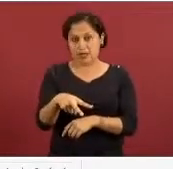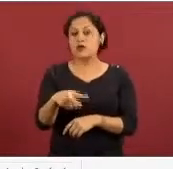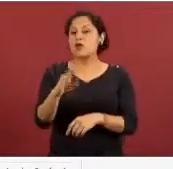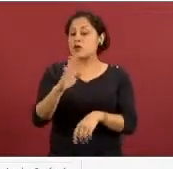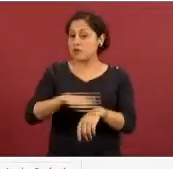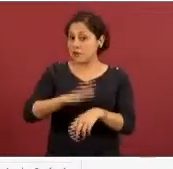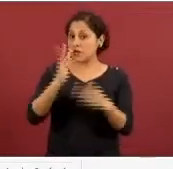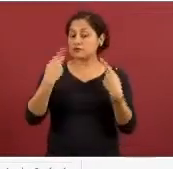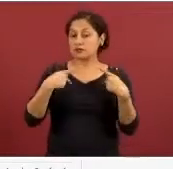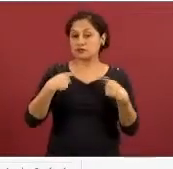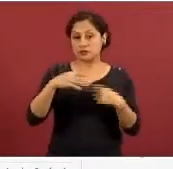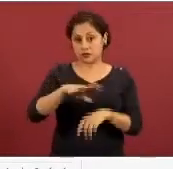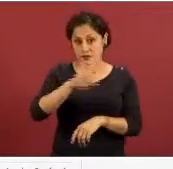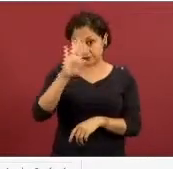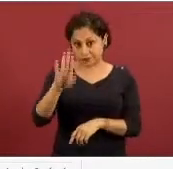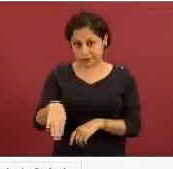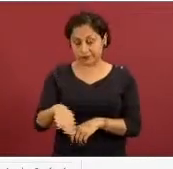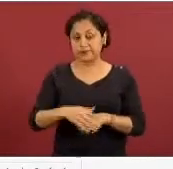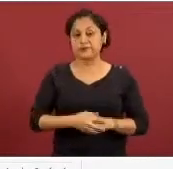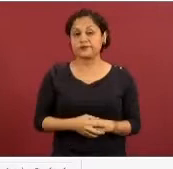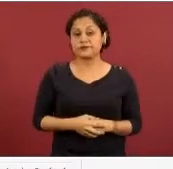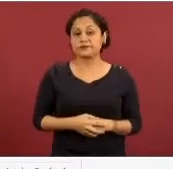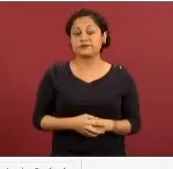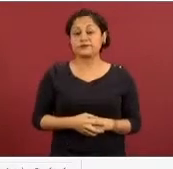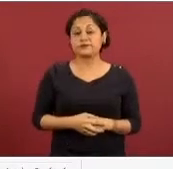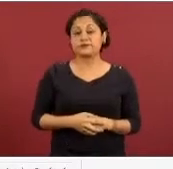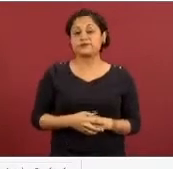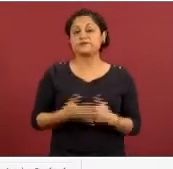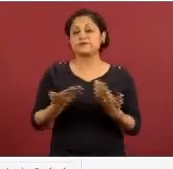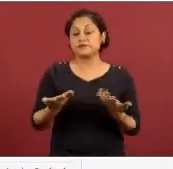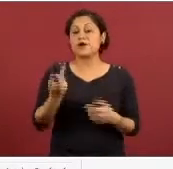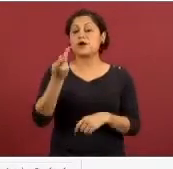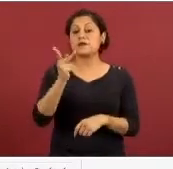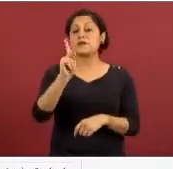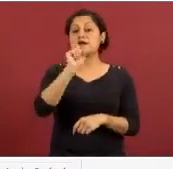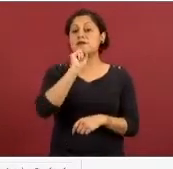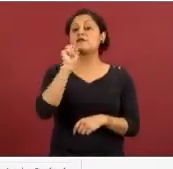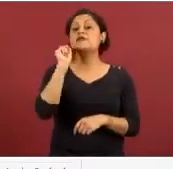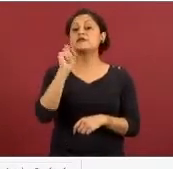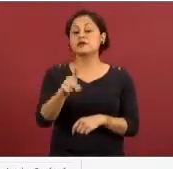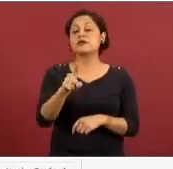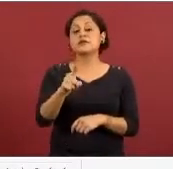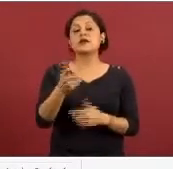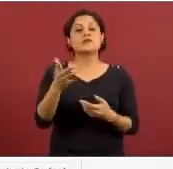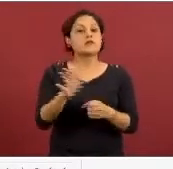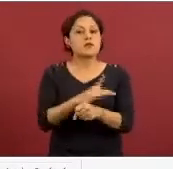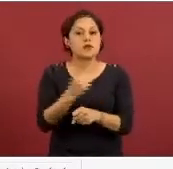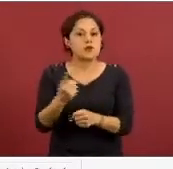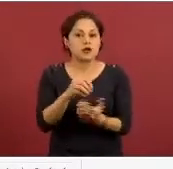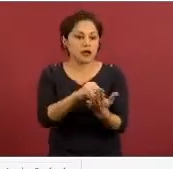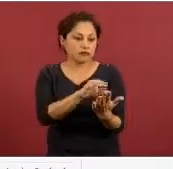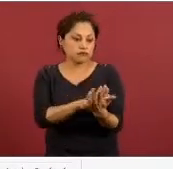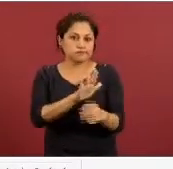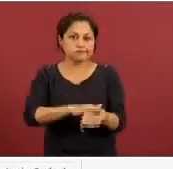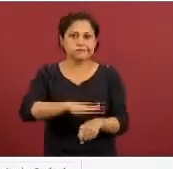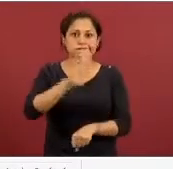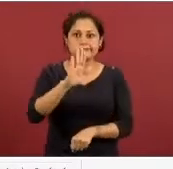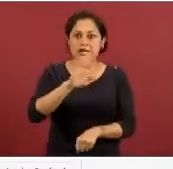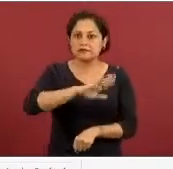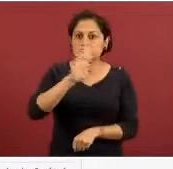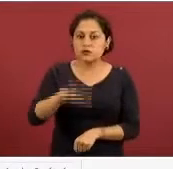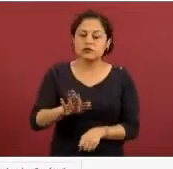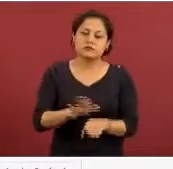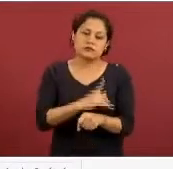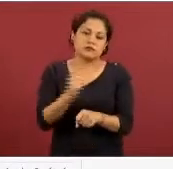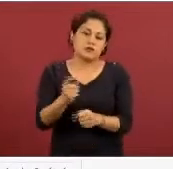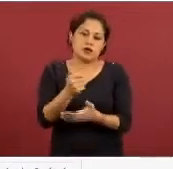defunciones. También hemos comentado que precisamente pues estas distribuciones por la situación poblacional que vivimos en nuestro país, con